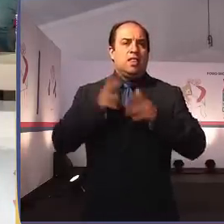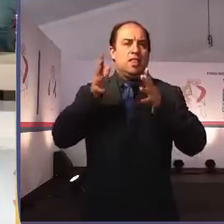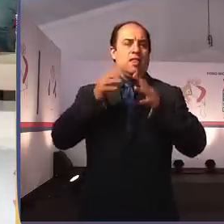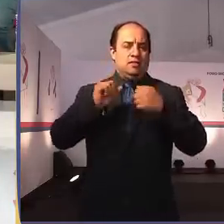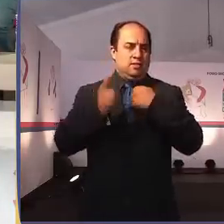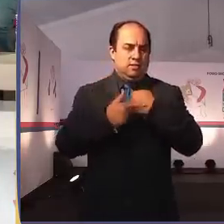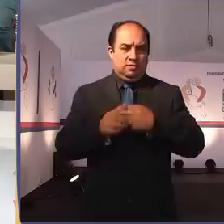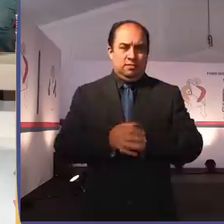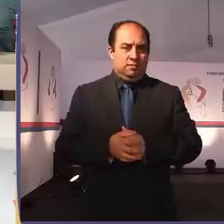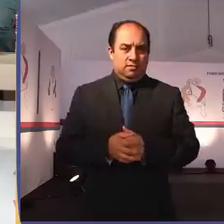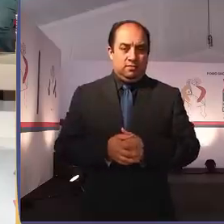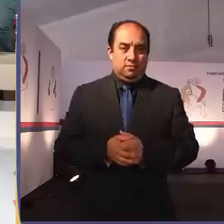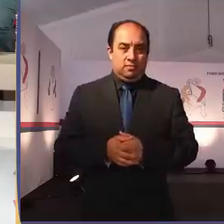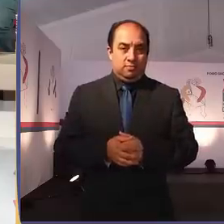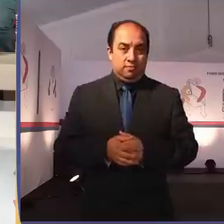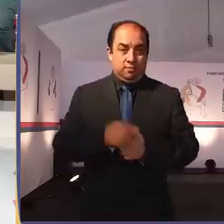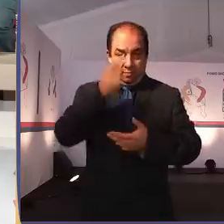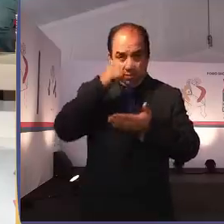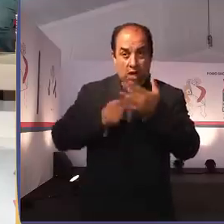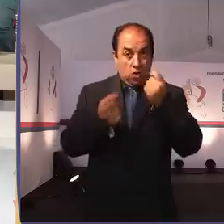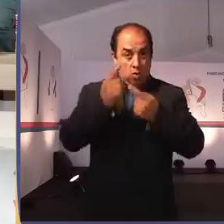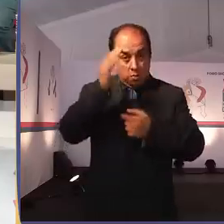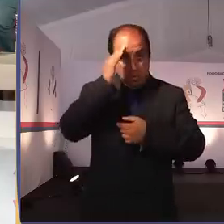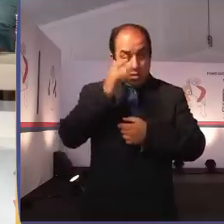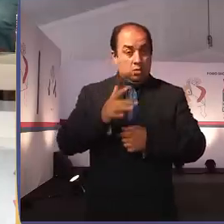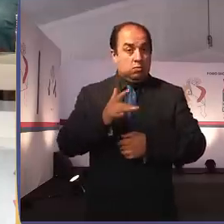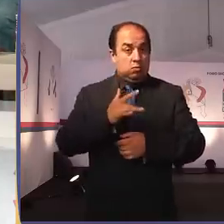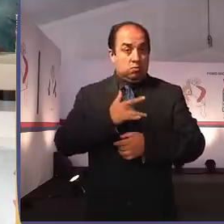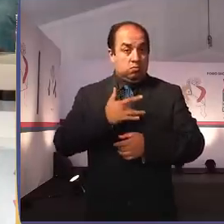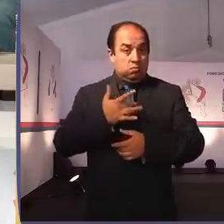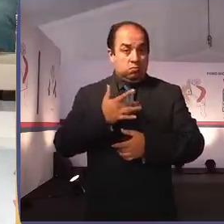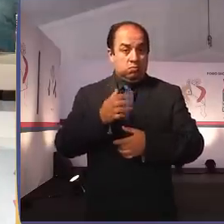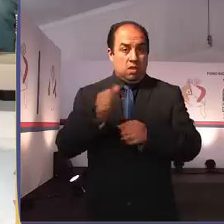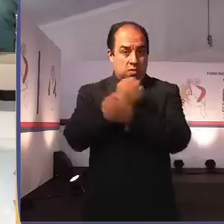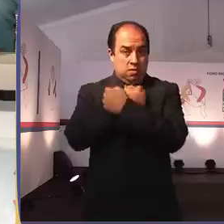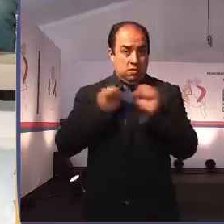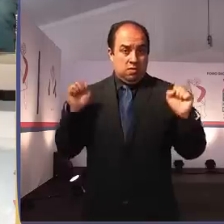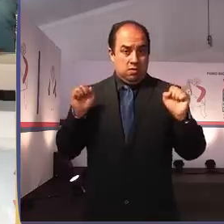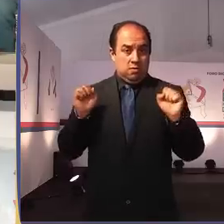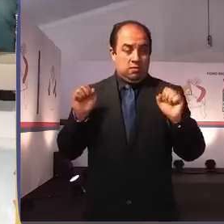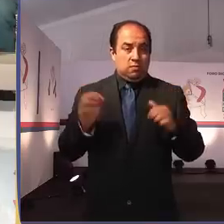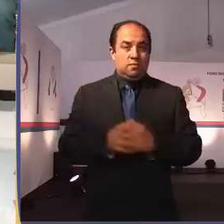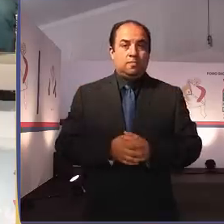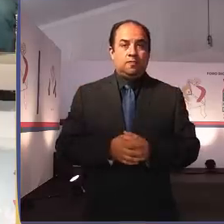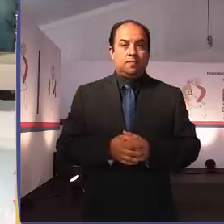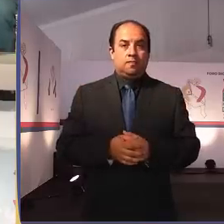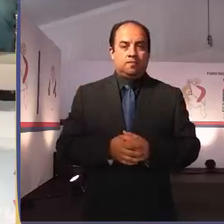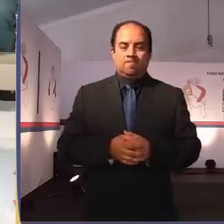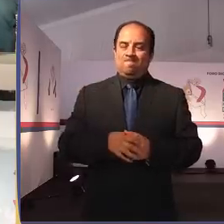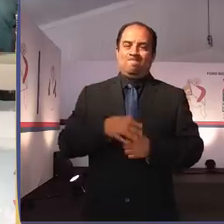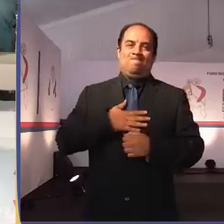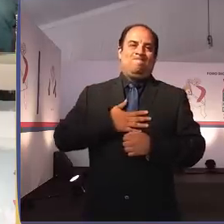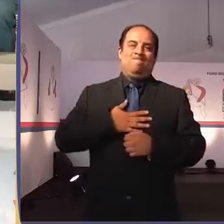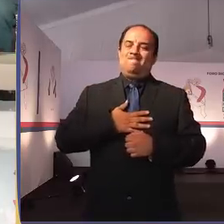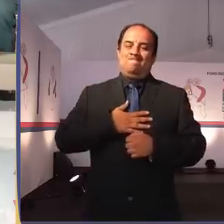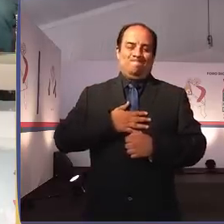No les vamos a creer. ¿Hay alguno? Ah, pues aquí tenemos público cautivo. Es que no les creo, la